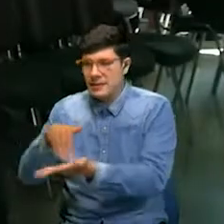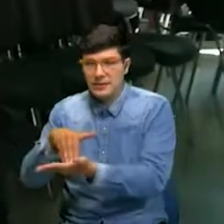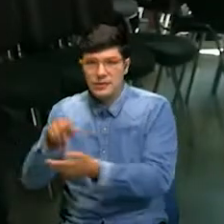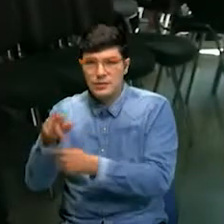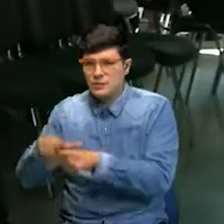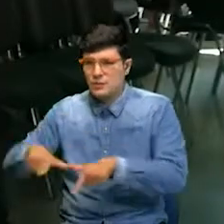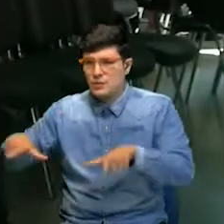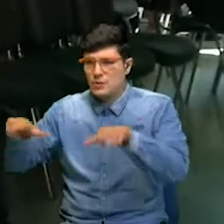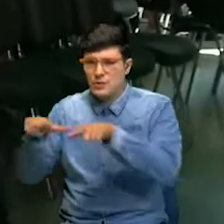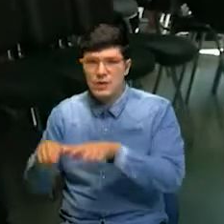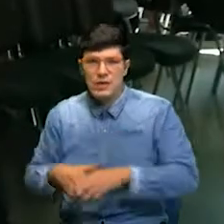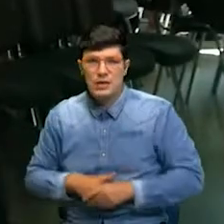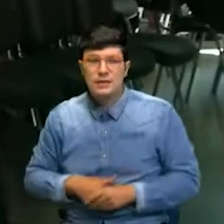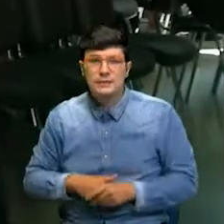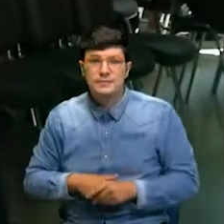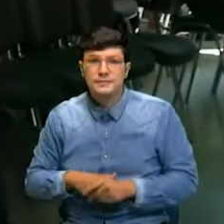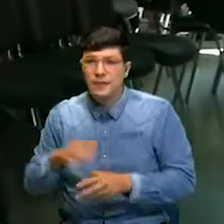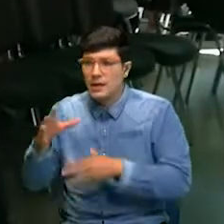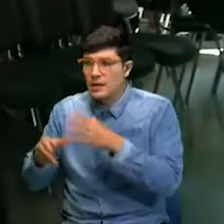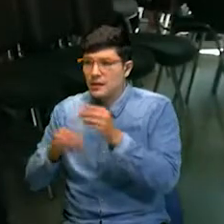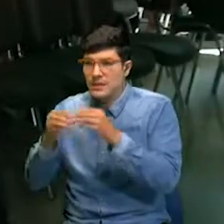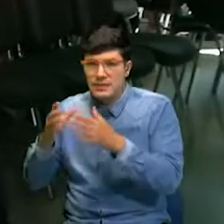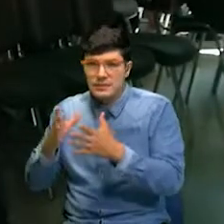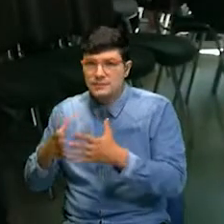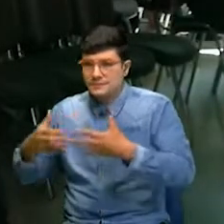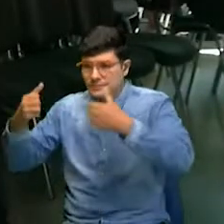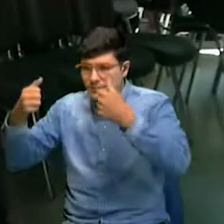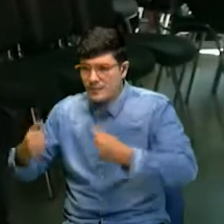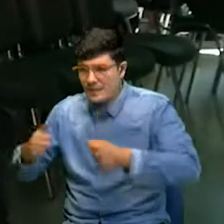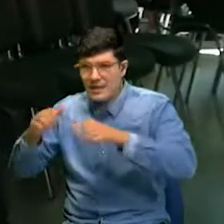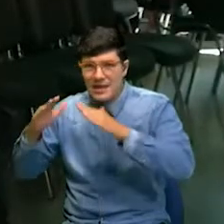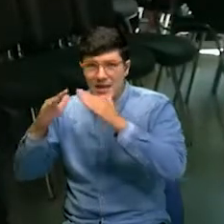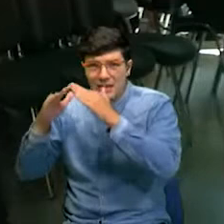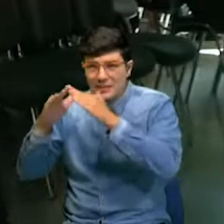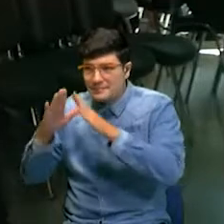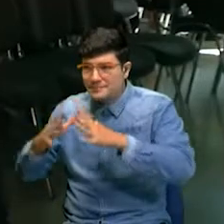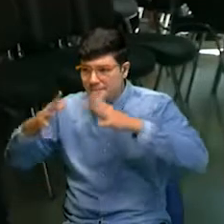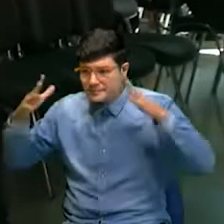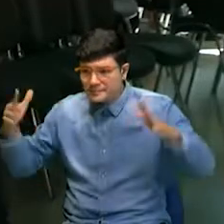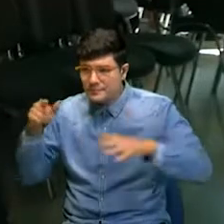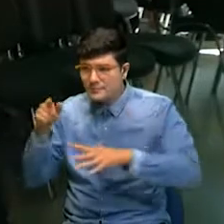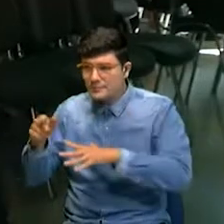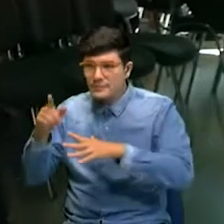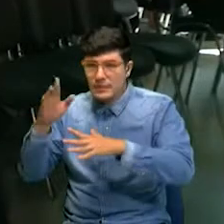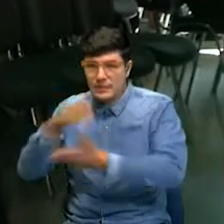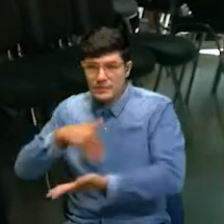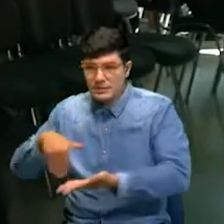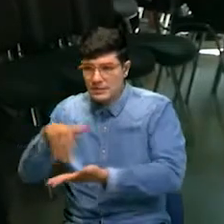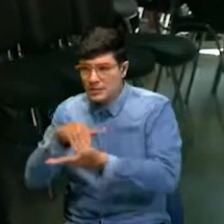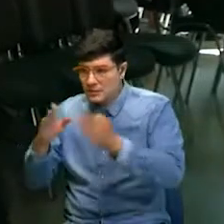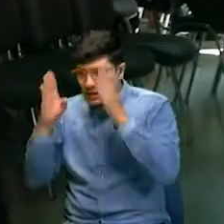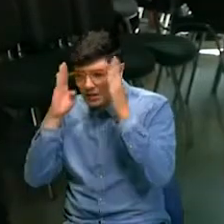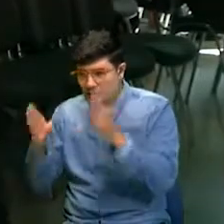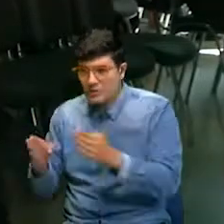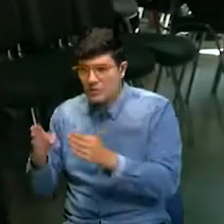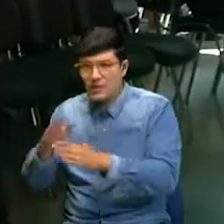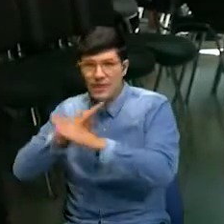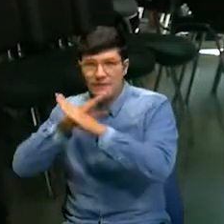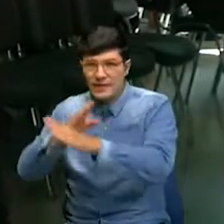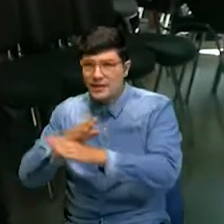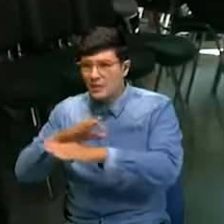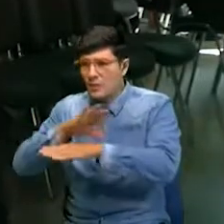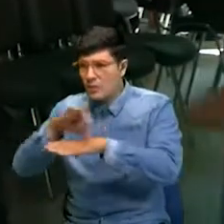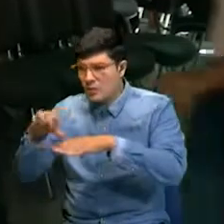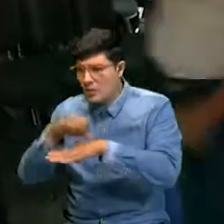la creación del centro de protección, porque se debe garantizar la prevención, el control y